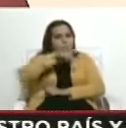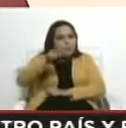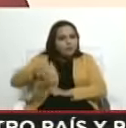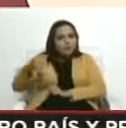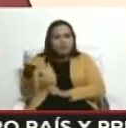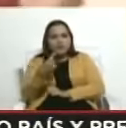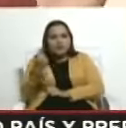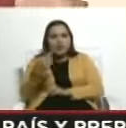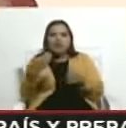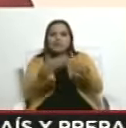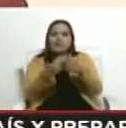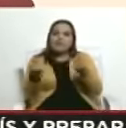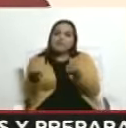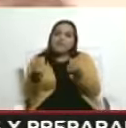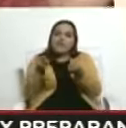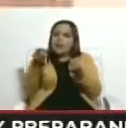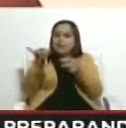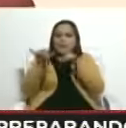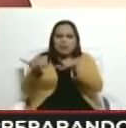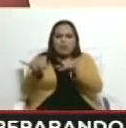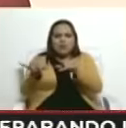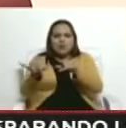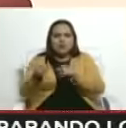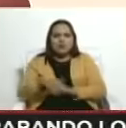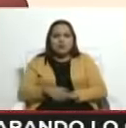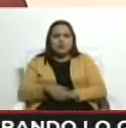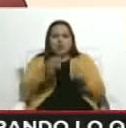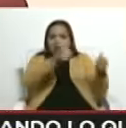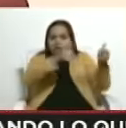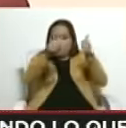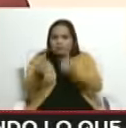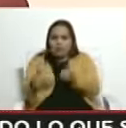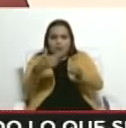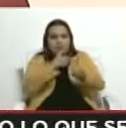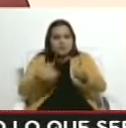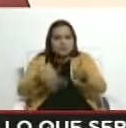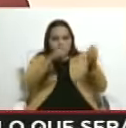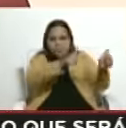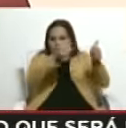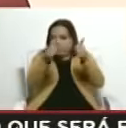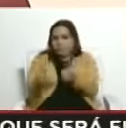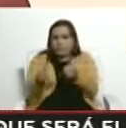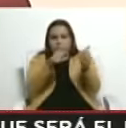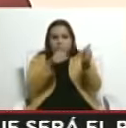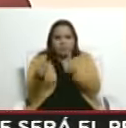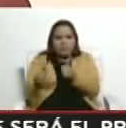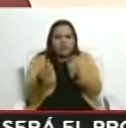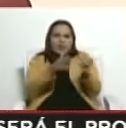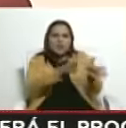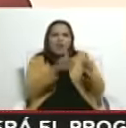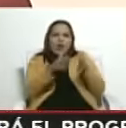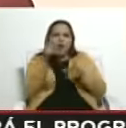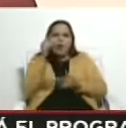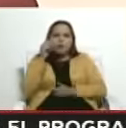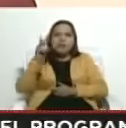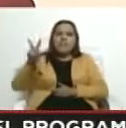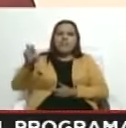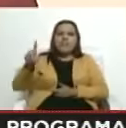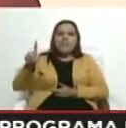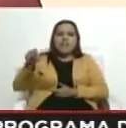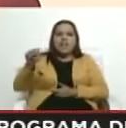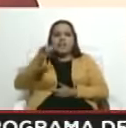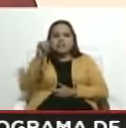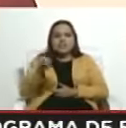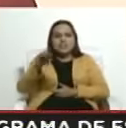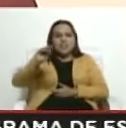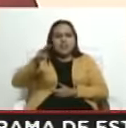poderosos. Así era esta gente. Cambiaron un presidente. El que ganó era Andrés Velázquez. Por ahí anda Andrés